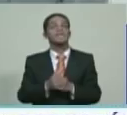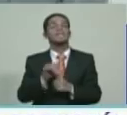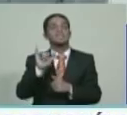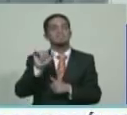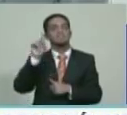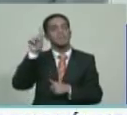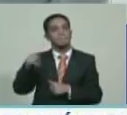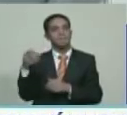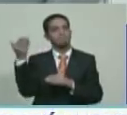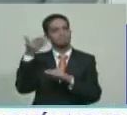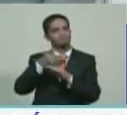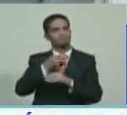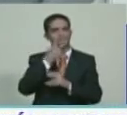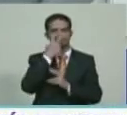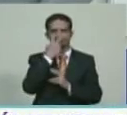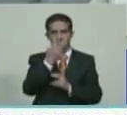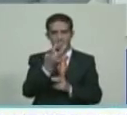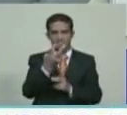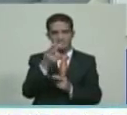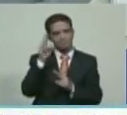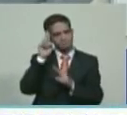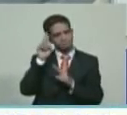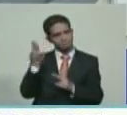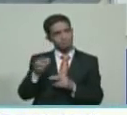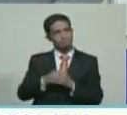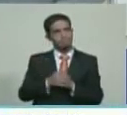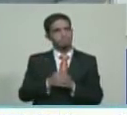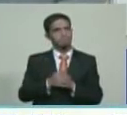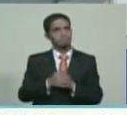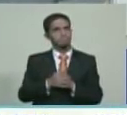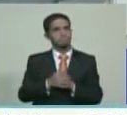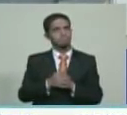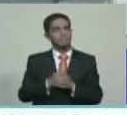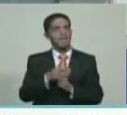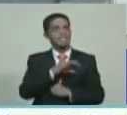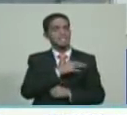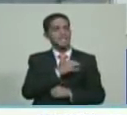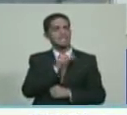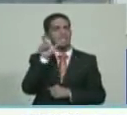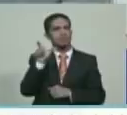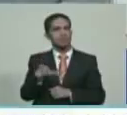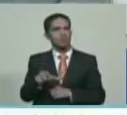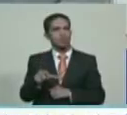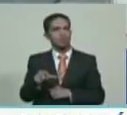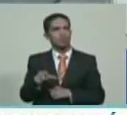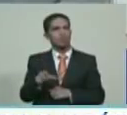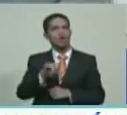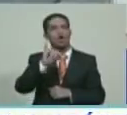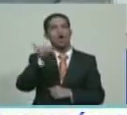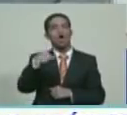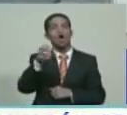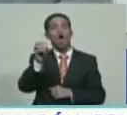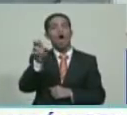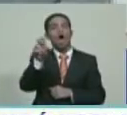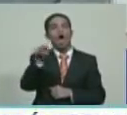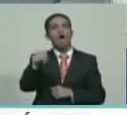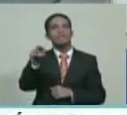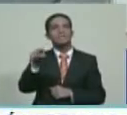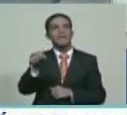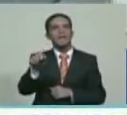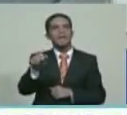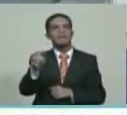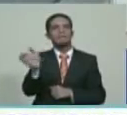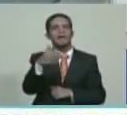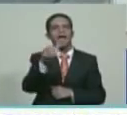visita y nos honra con su presencia el señor josé luís álvarez quien es director general